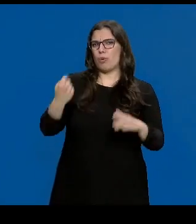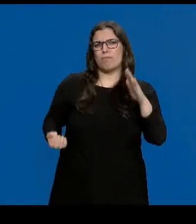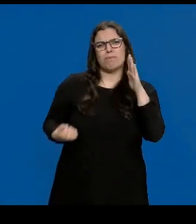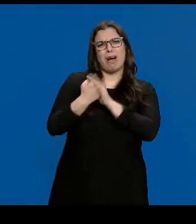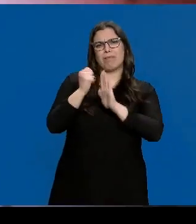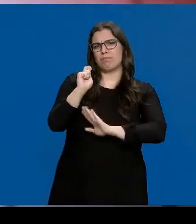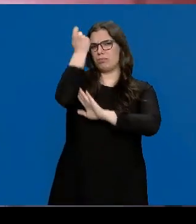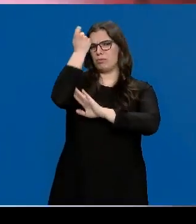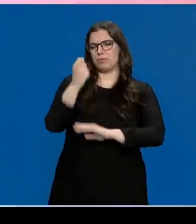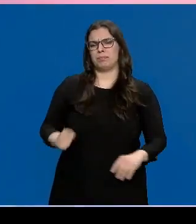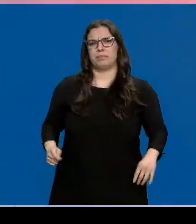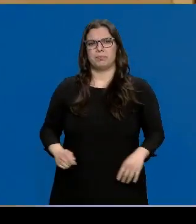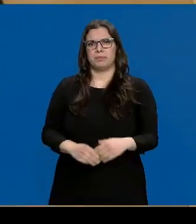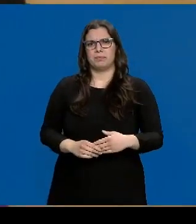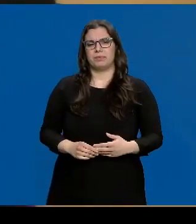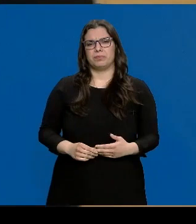histórico.